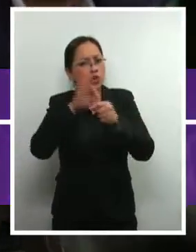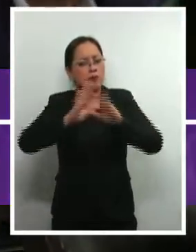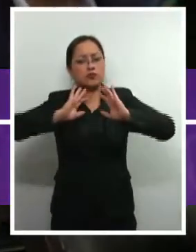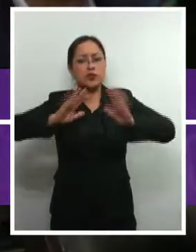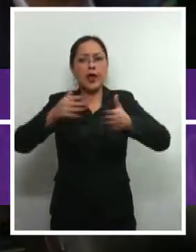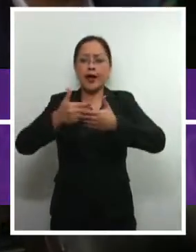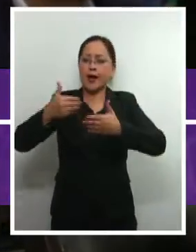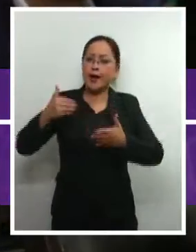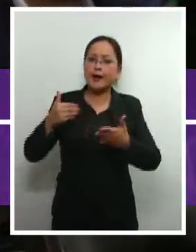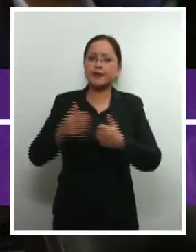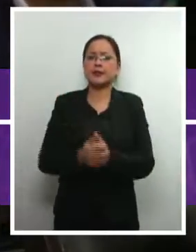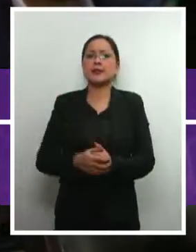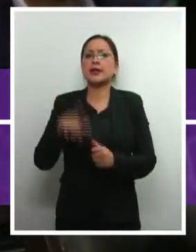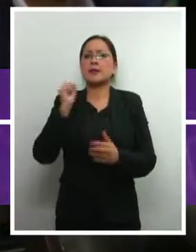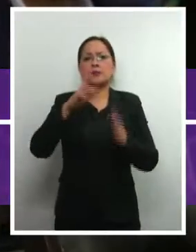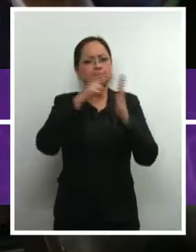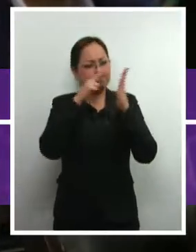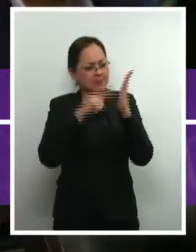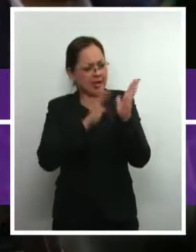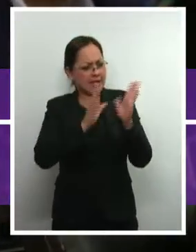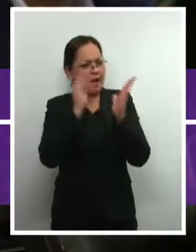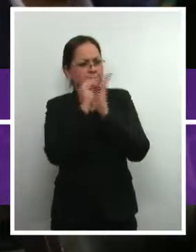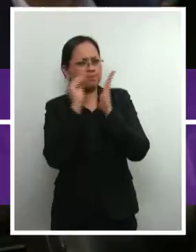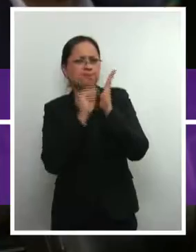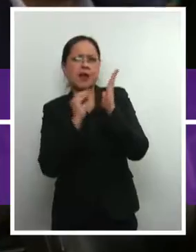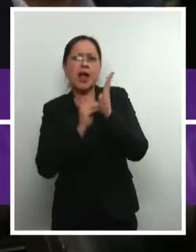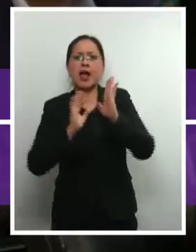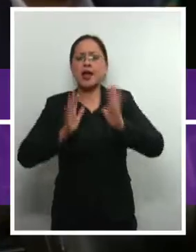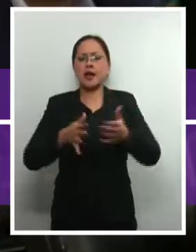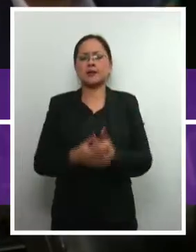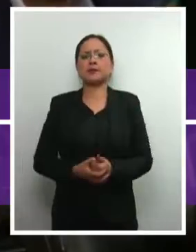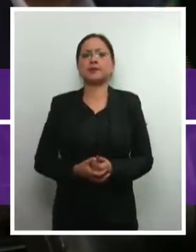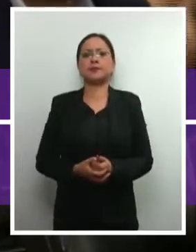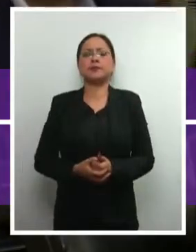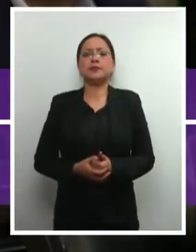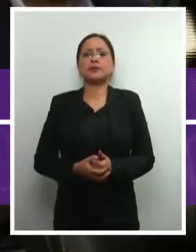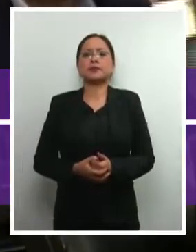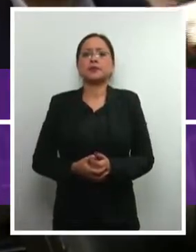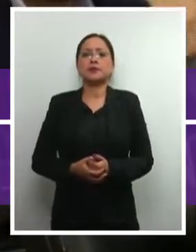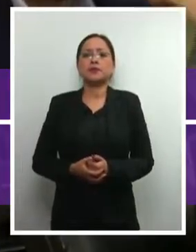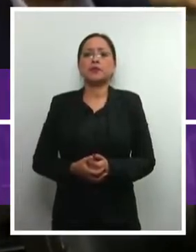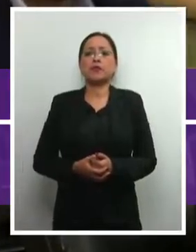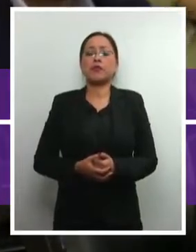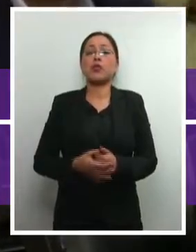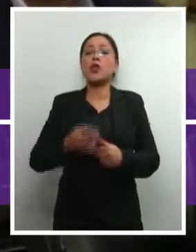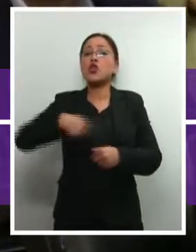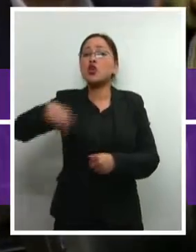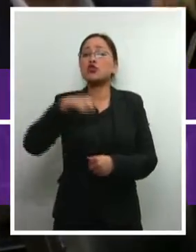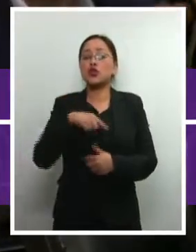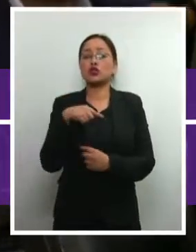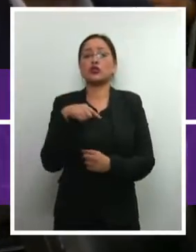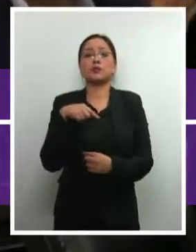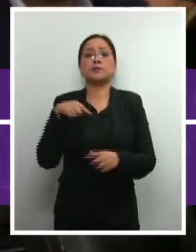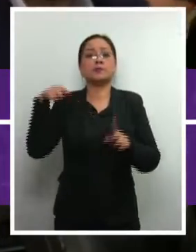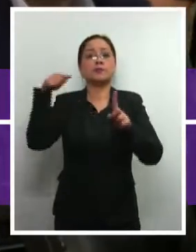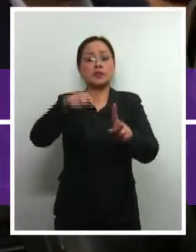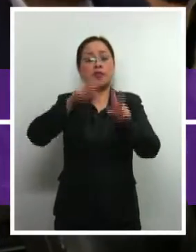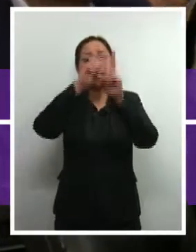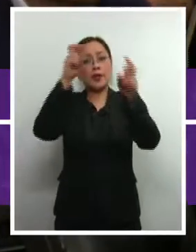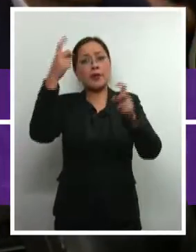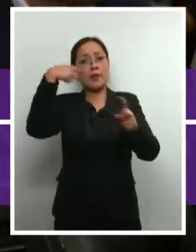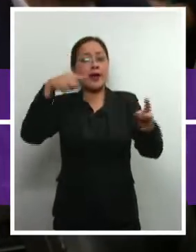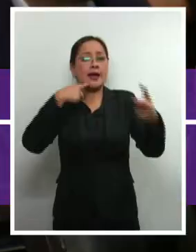nuestros lineamientos. Por lo que hace al tema discusión, quisiera